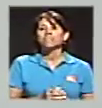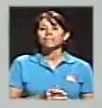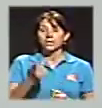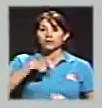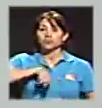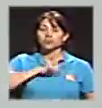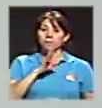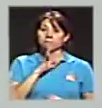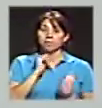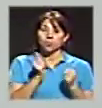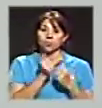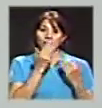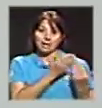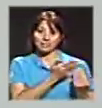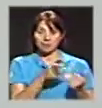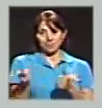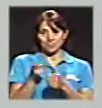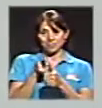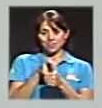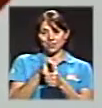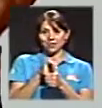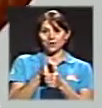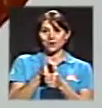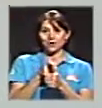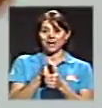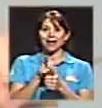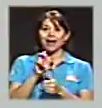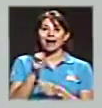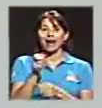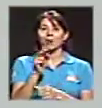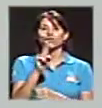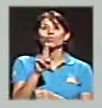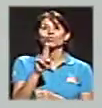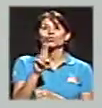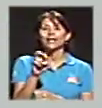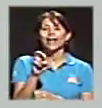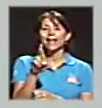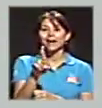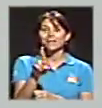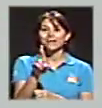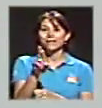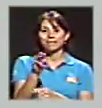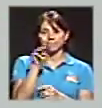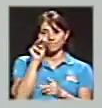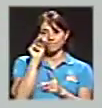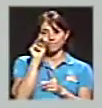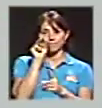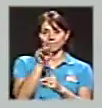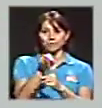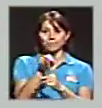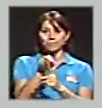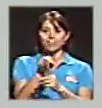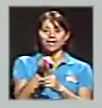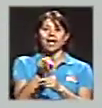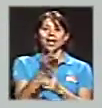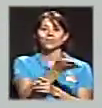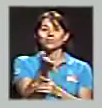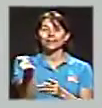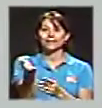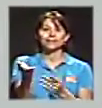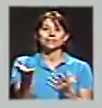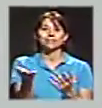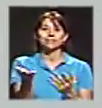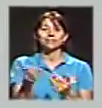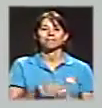Estaremos conversando con él una vez que el canal, que Canal UCR les dé unas UCR